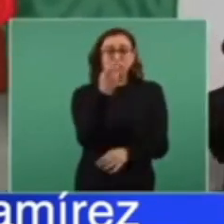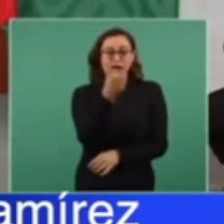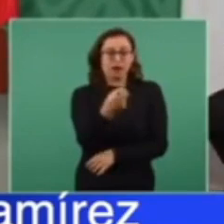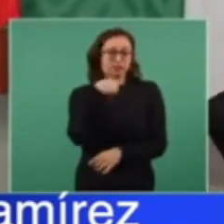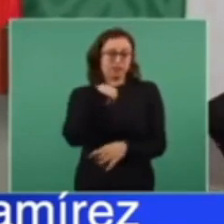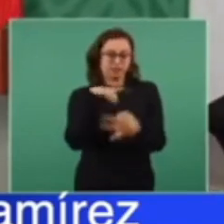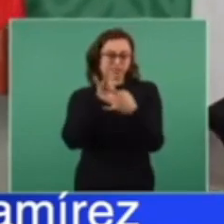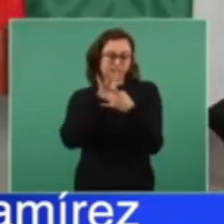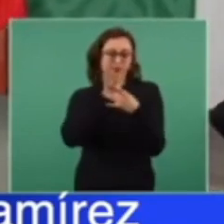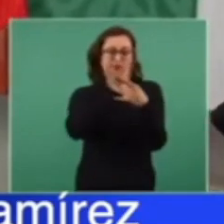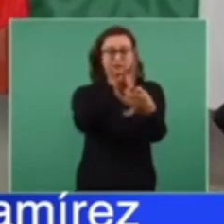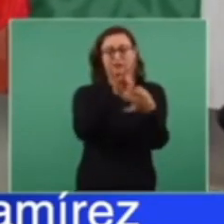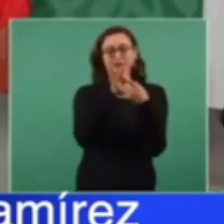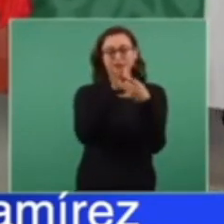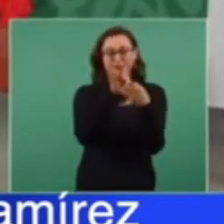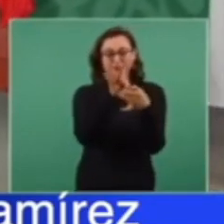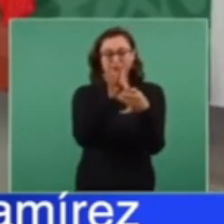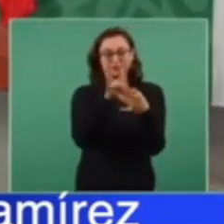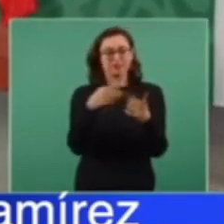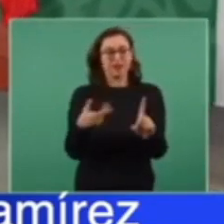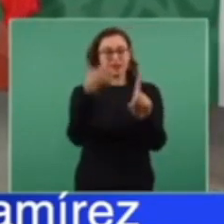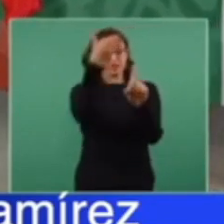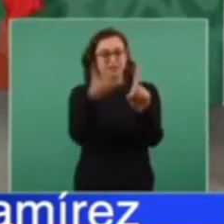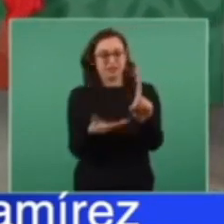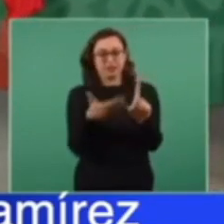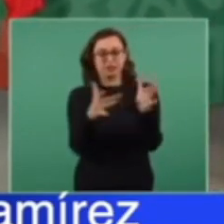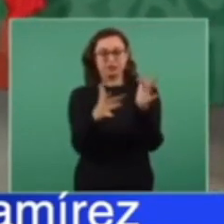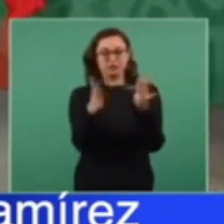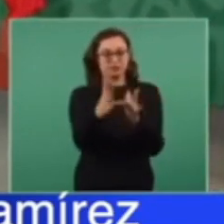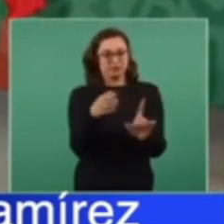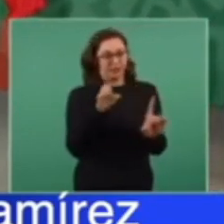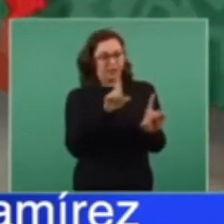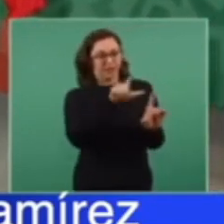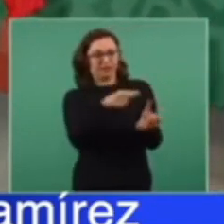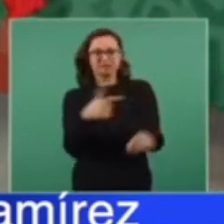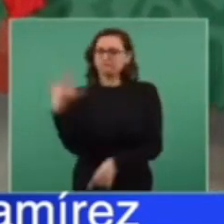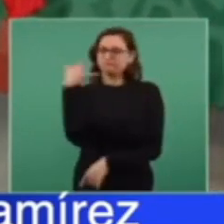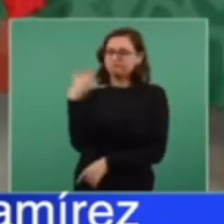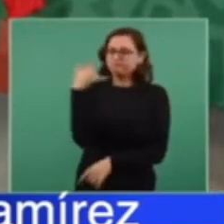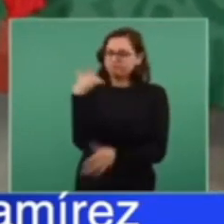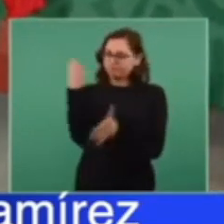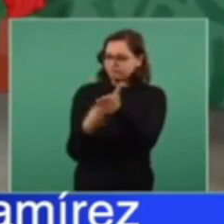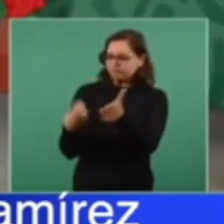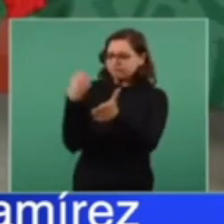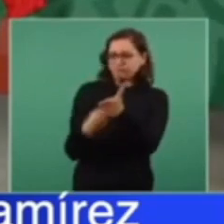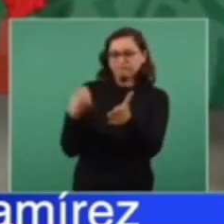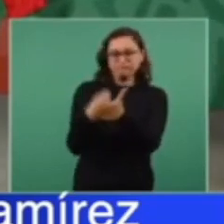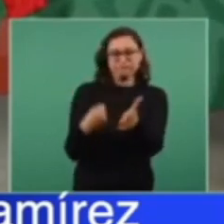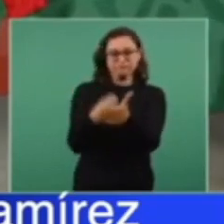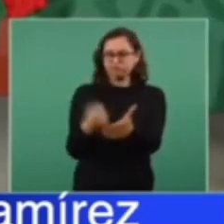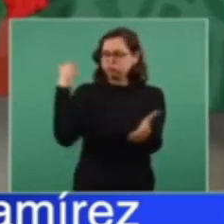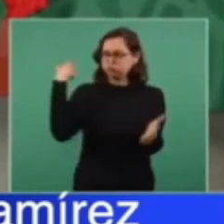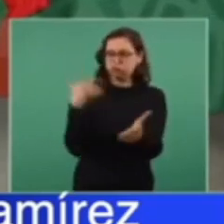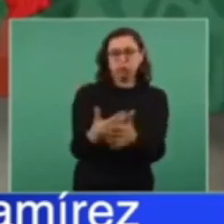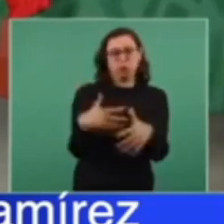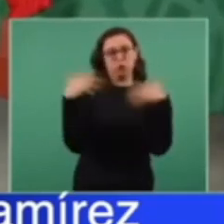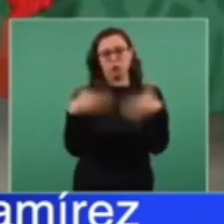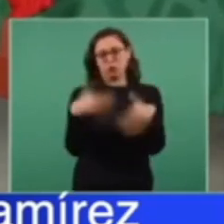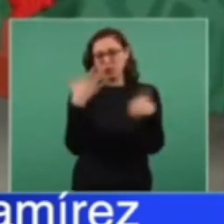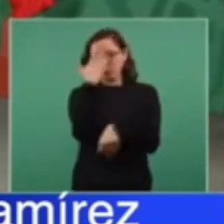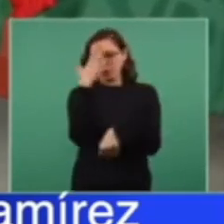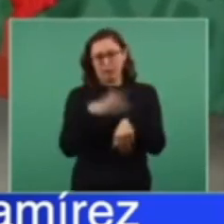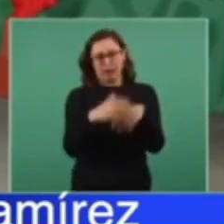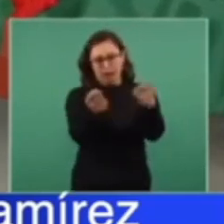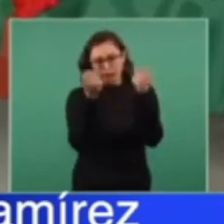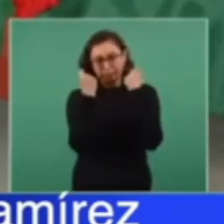es el luchador social más importante que ha habido en el mundo, en la Tierra.